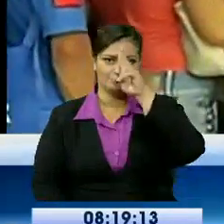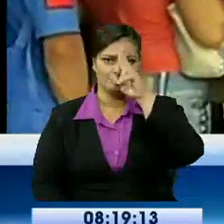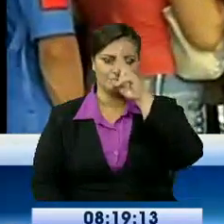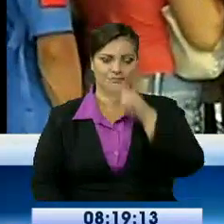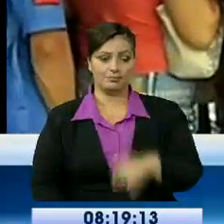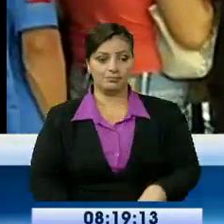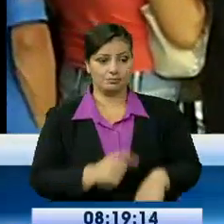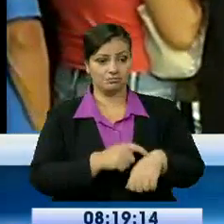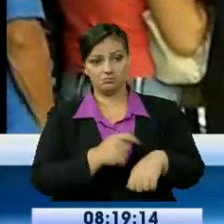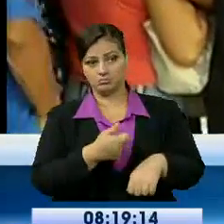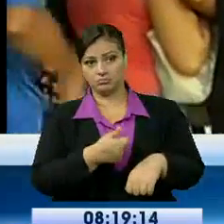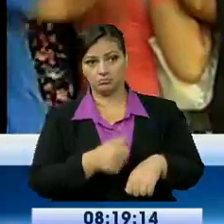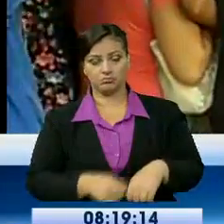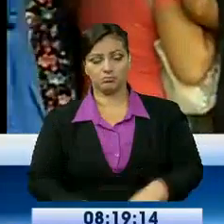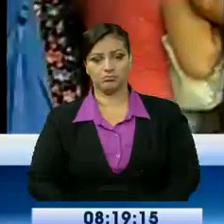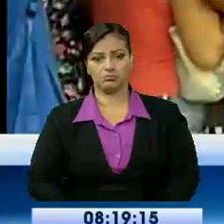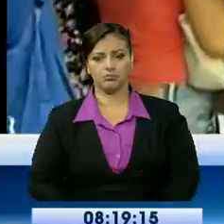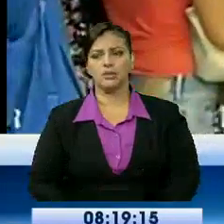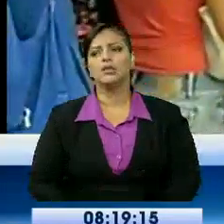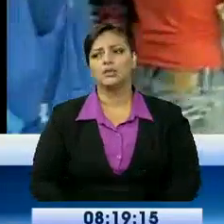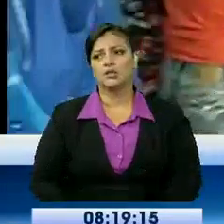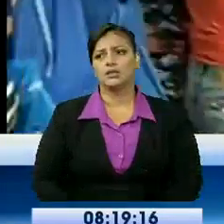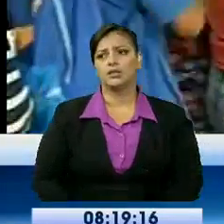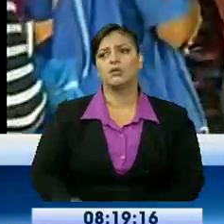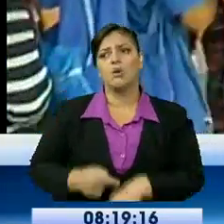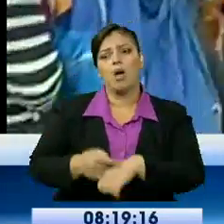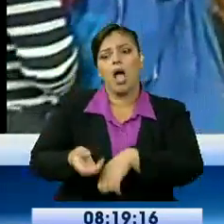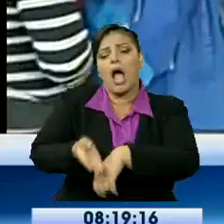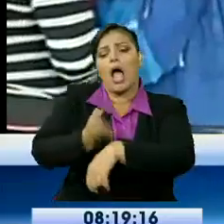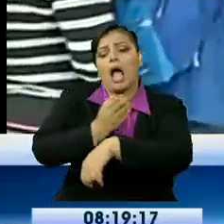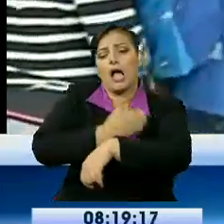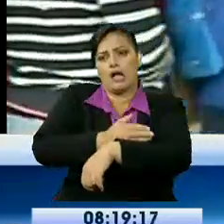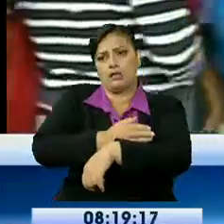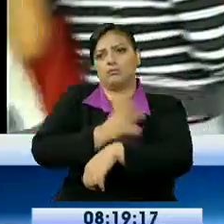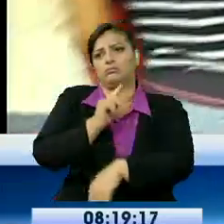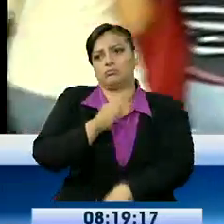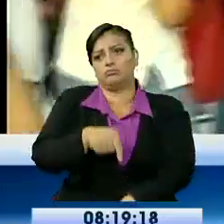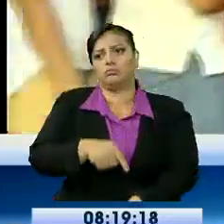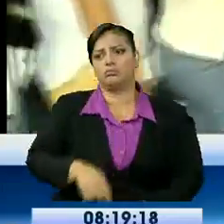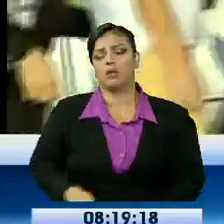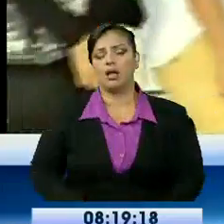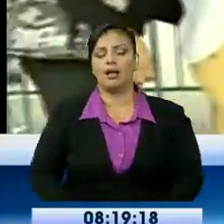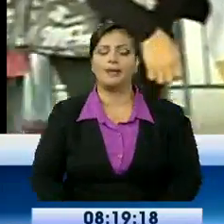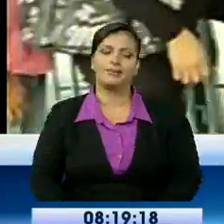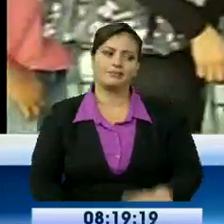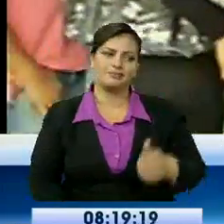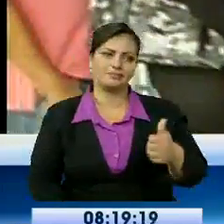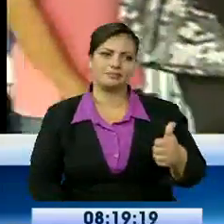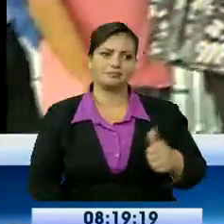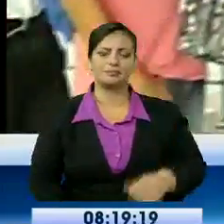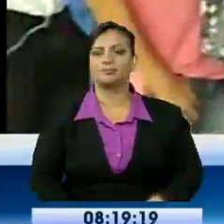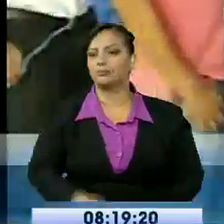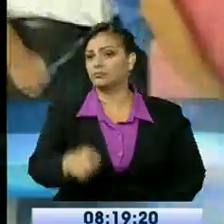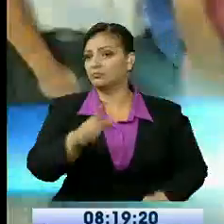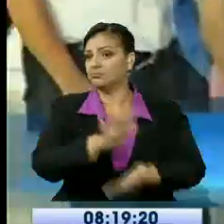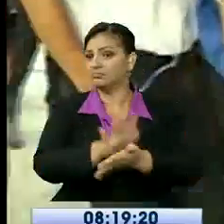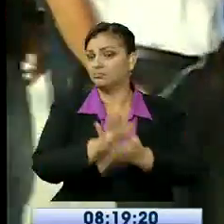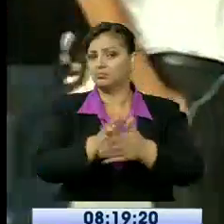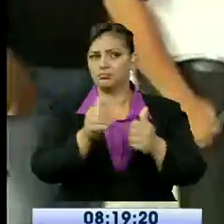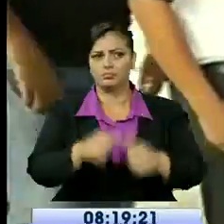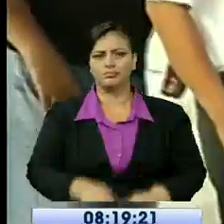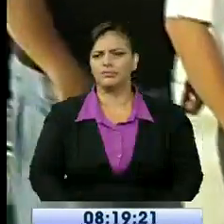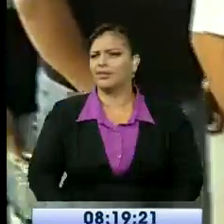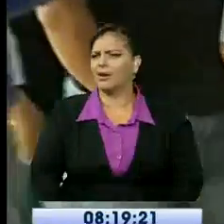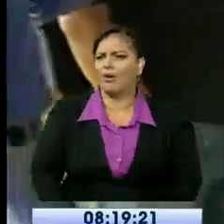Sí. Tengo que venirme temprano para poder llegar temprano. Ok, por acá, mi estimado amigo, mayor control, ahí sí hay tranquilidad. Recién